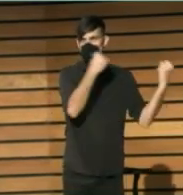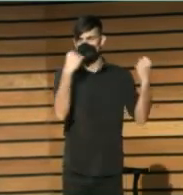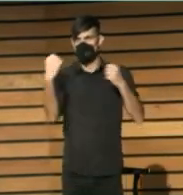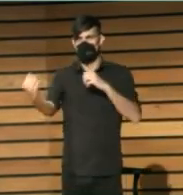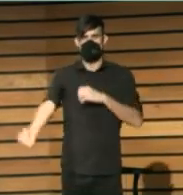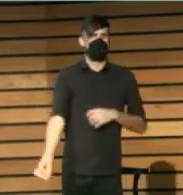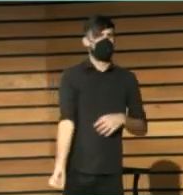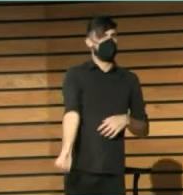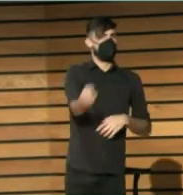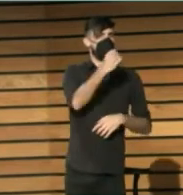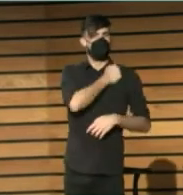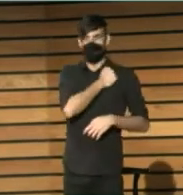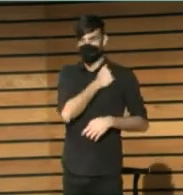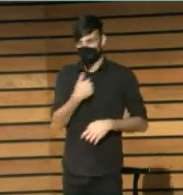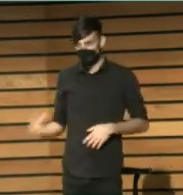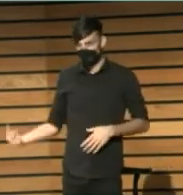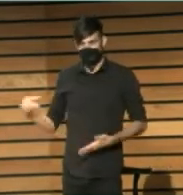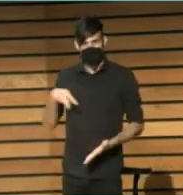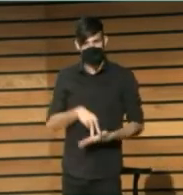extraordinaria.